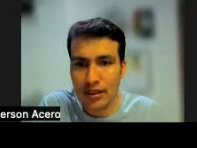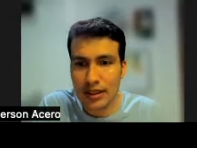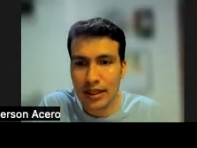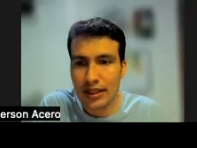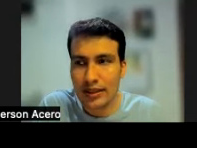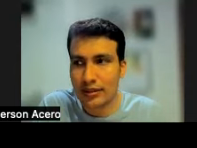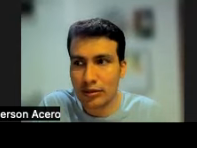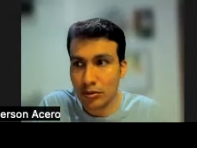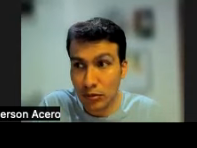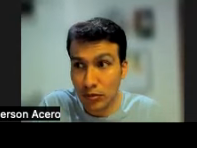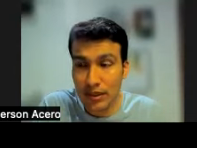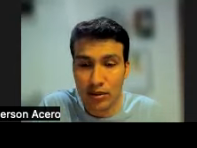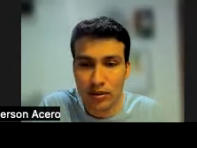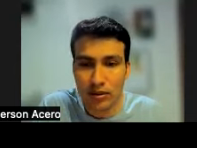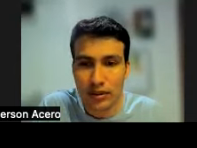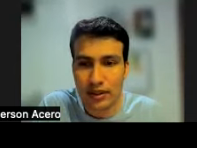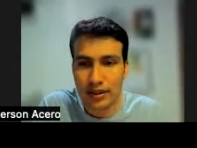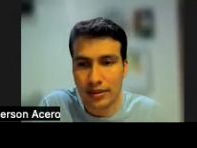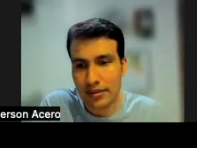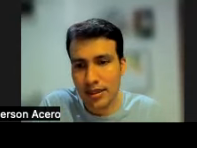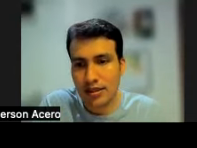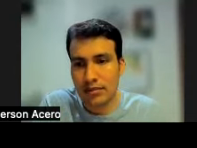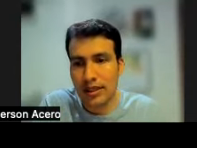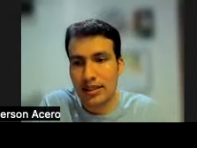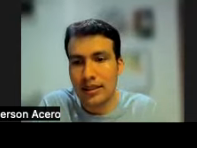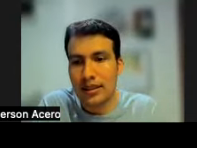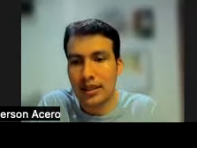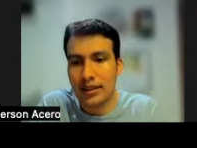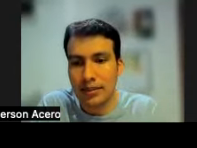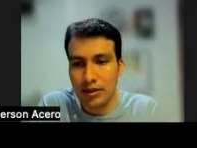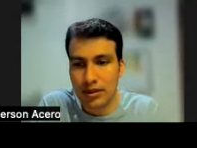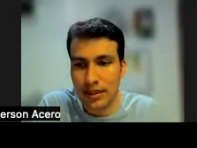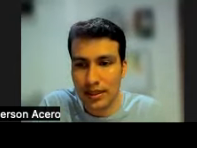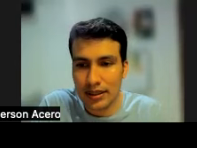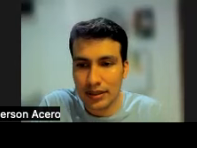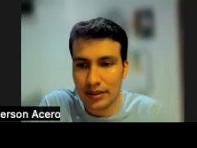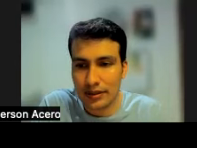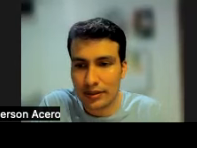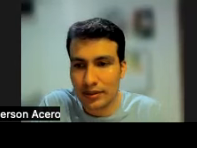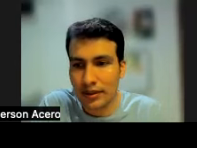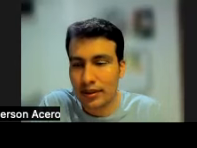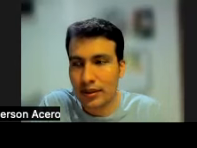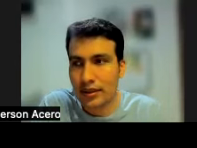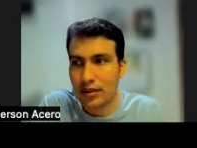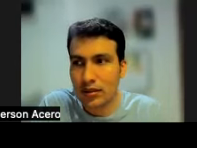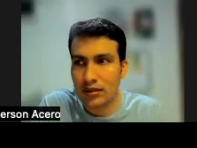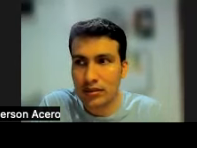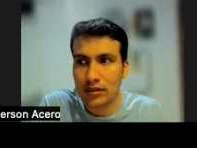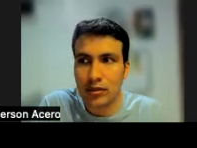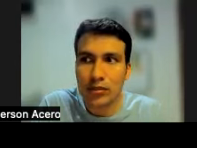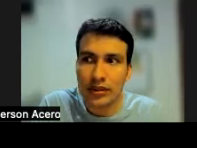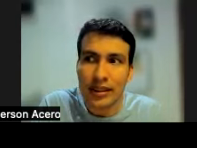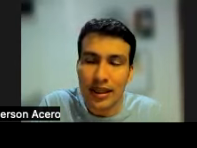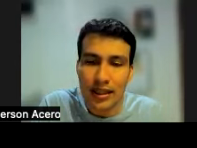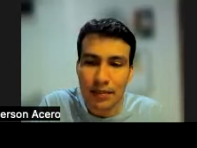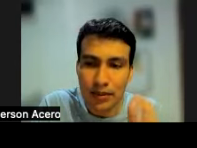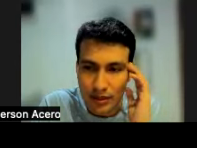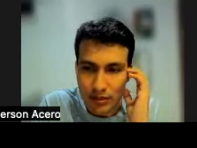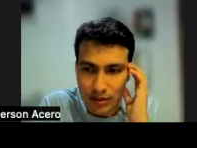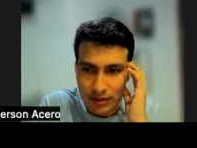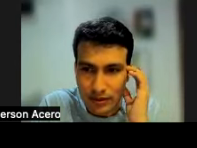información detallada, por números, ¿no?, que diga una cantidad aproximada de cómo se